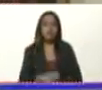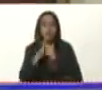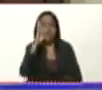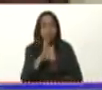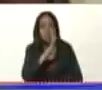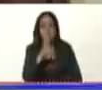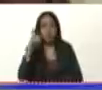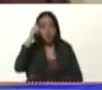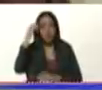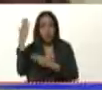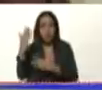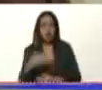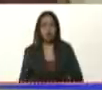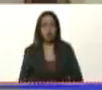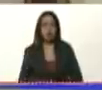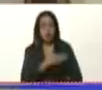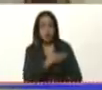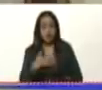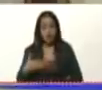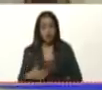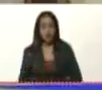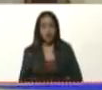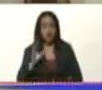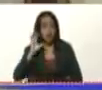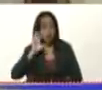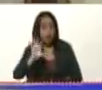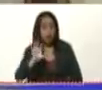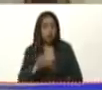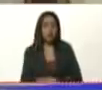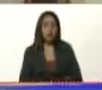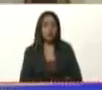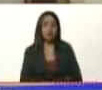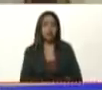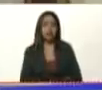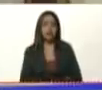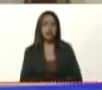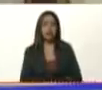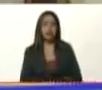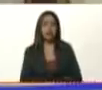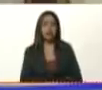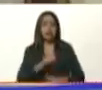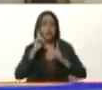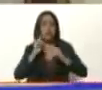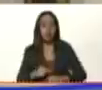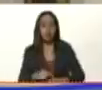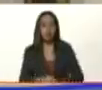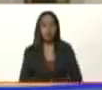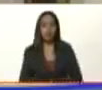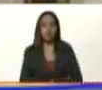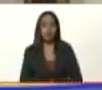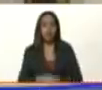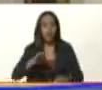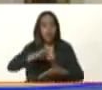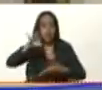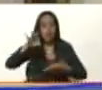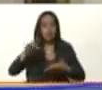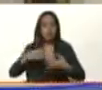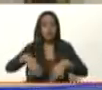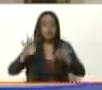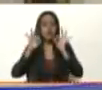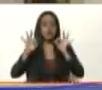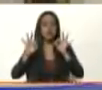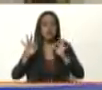bendiciones de nuestro Dios que pido para nuestra patria. Y sobre todo, con ese espíritu especial que